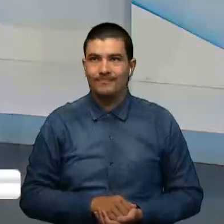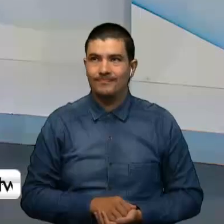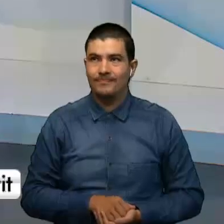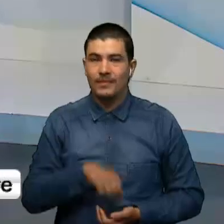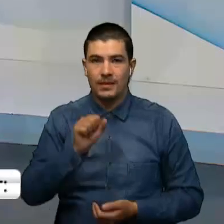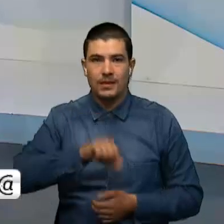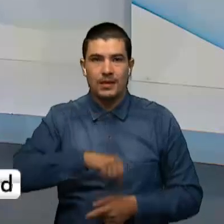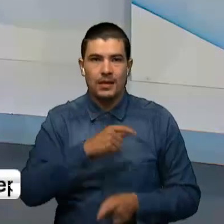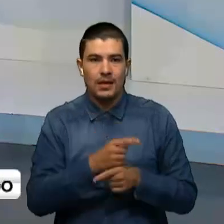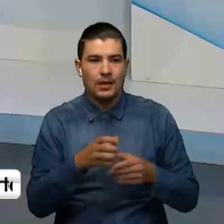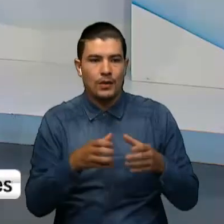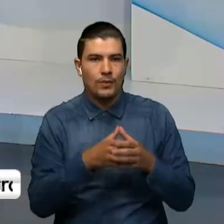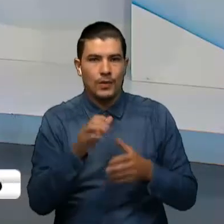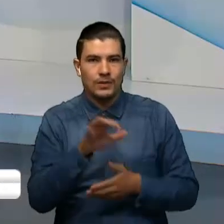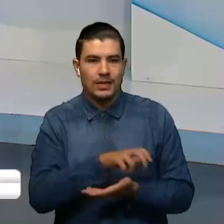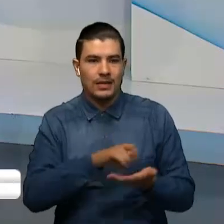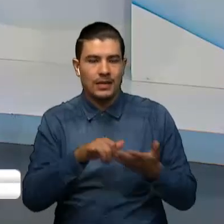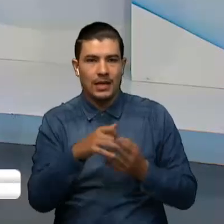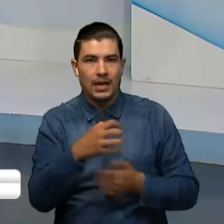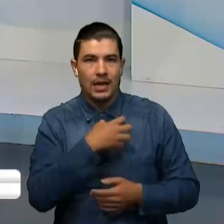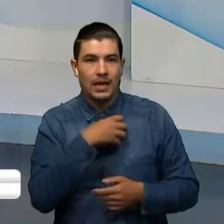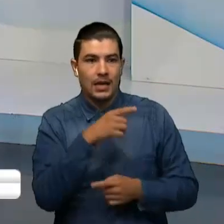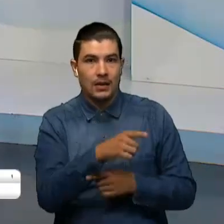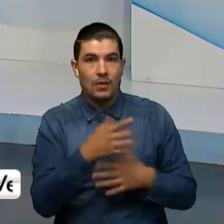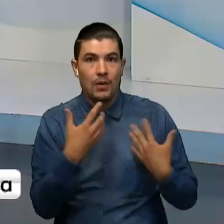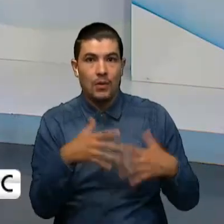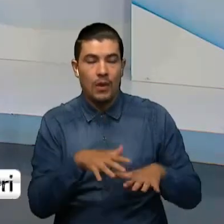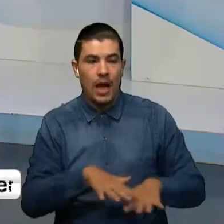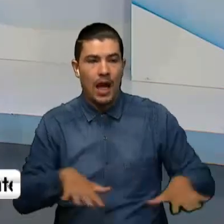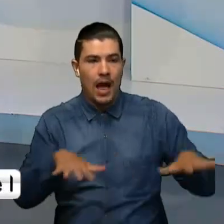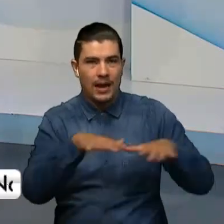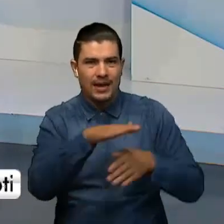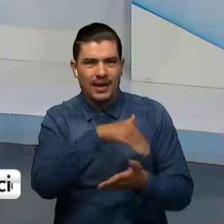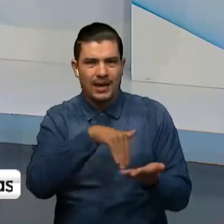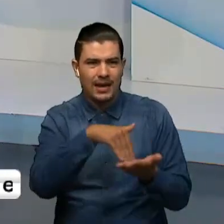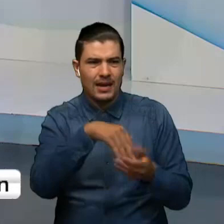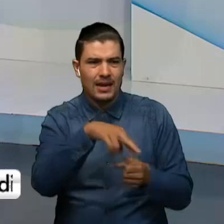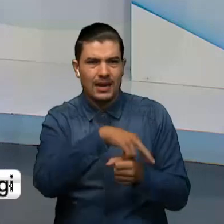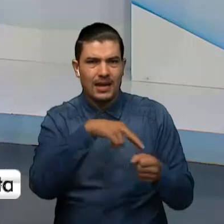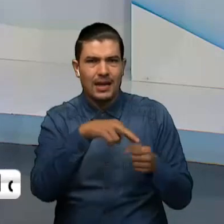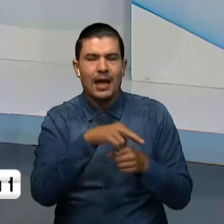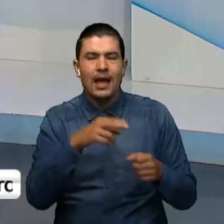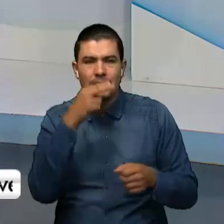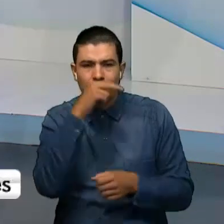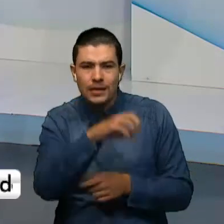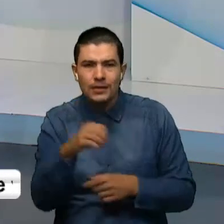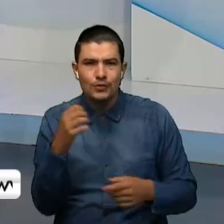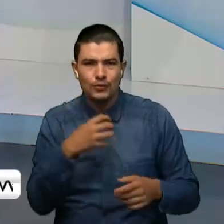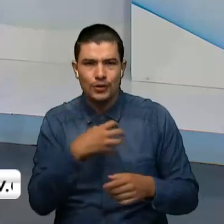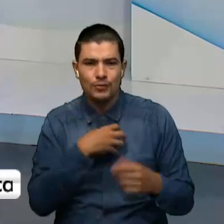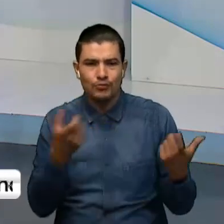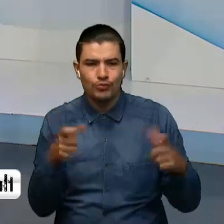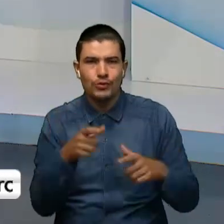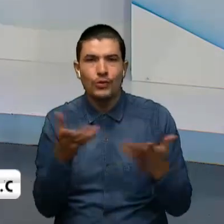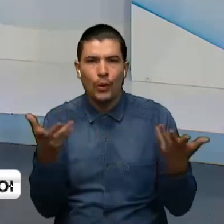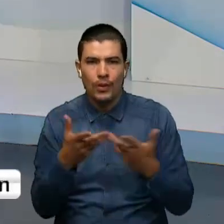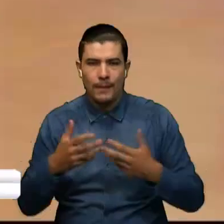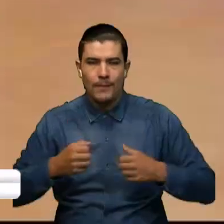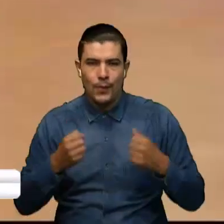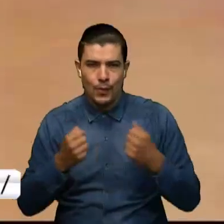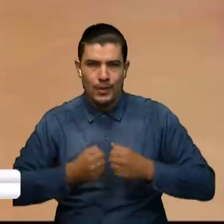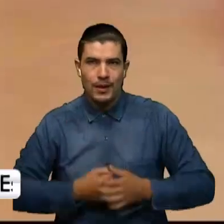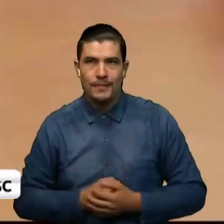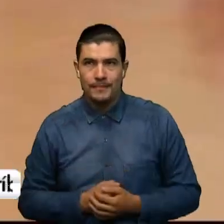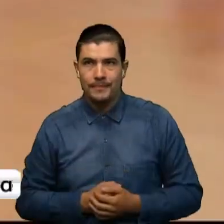y la selección santander se coronó campeón del zonal regional centro en la categoría baby micro el campeonato se cumplió en bogotá